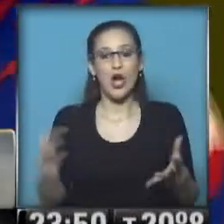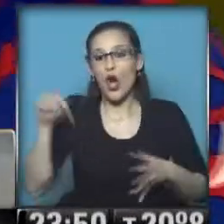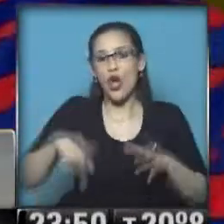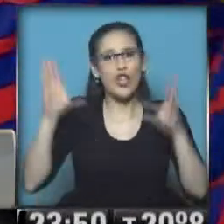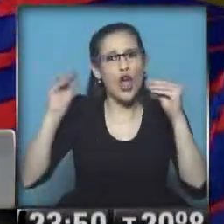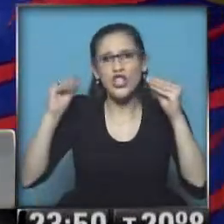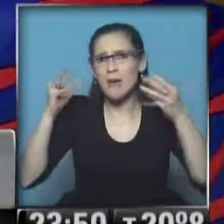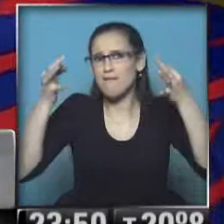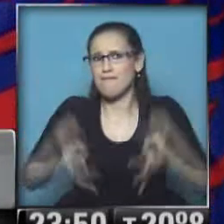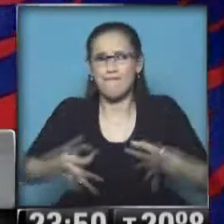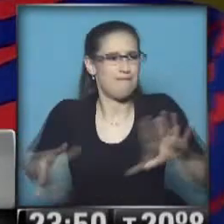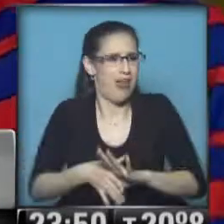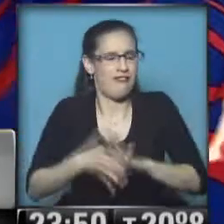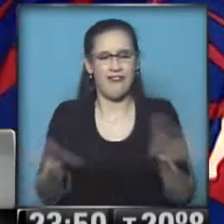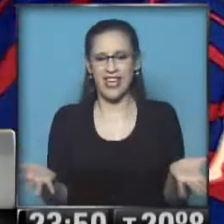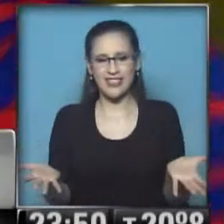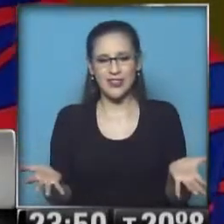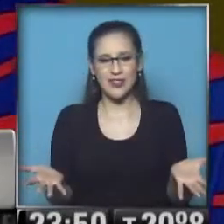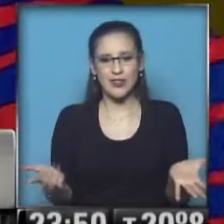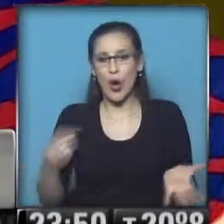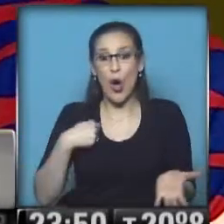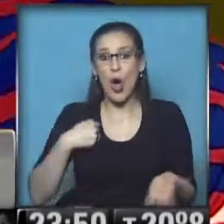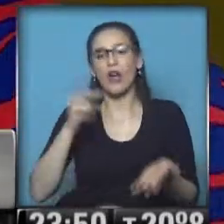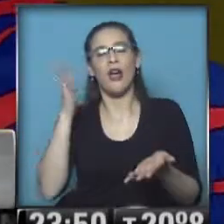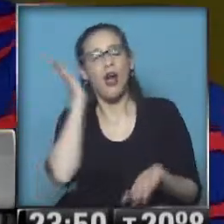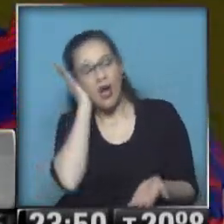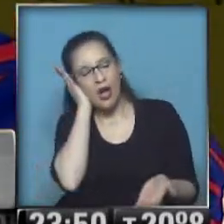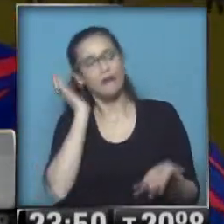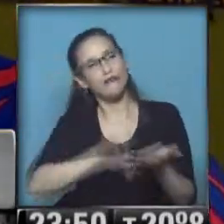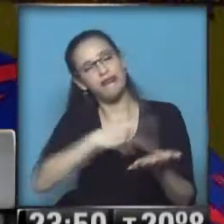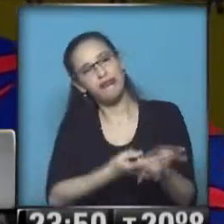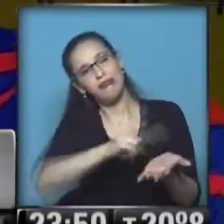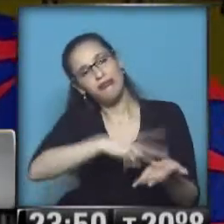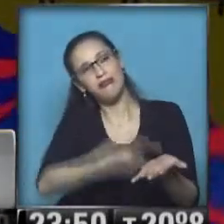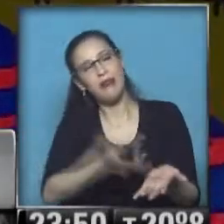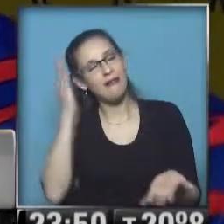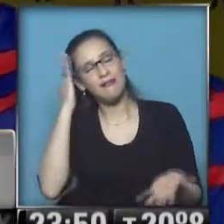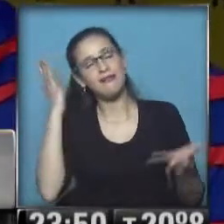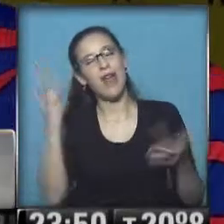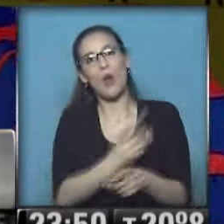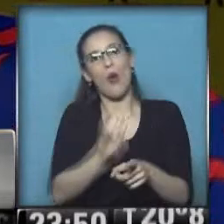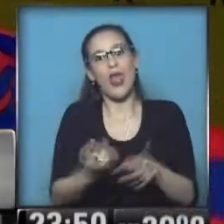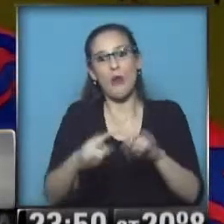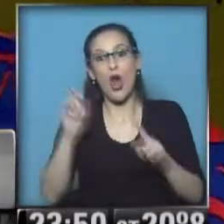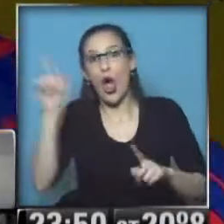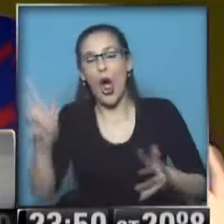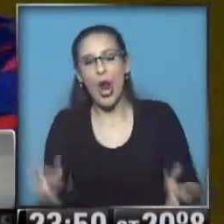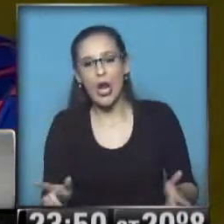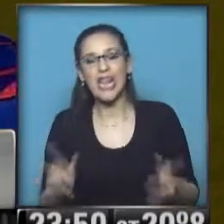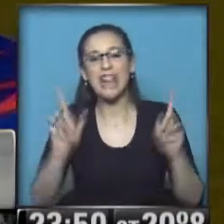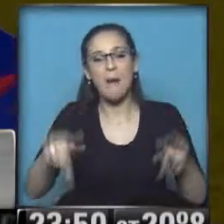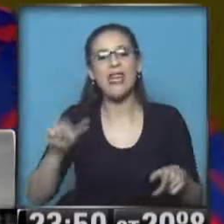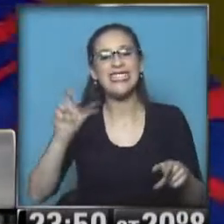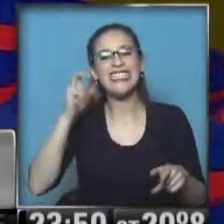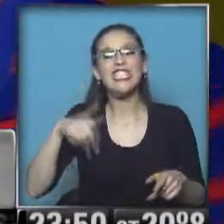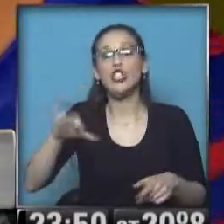perfecta. La verdad que hoy no me voy a poder dormir, no voy a parar de pensar en los 2 goles que hice. además de que me dio un pase el Chino Luna, que era mi sueño